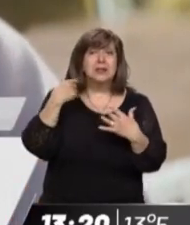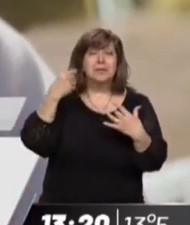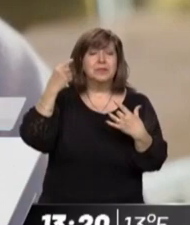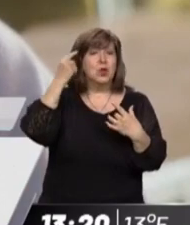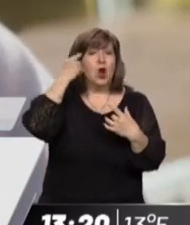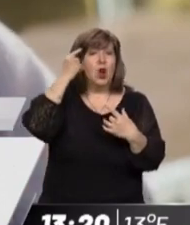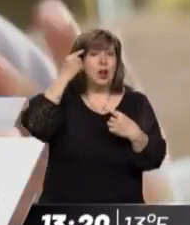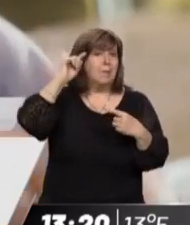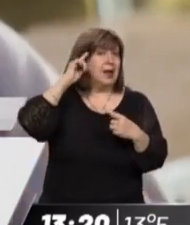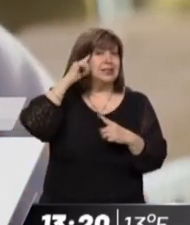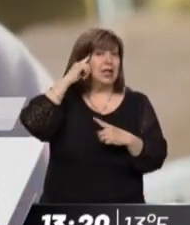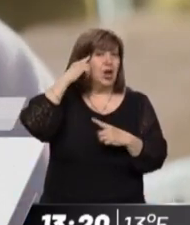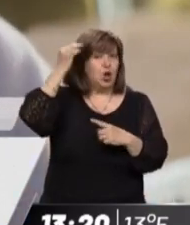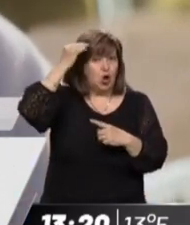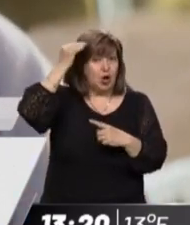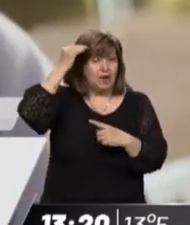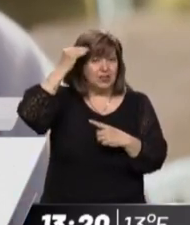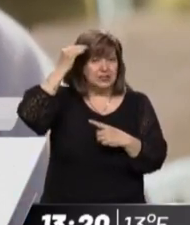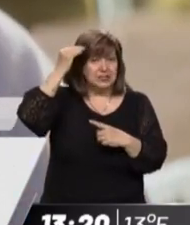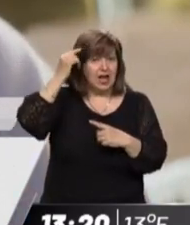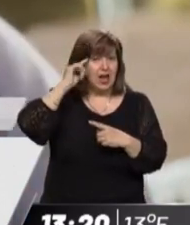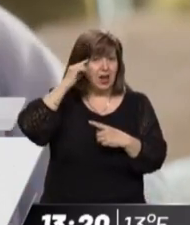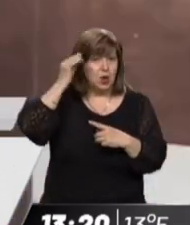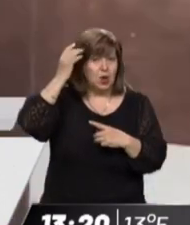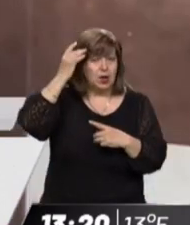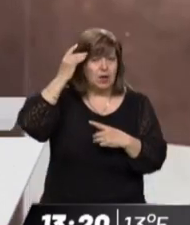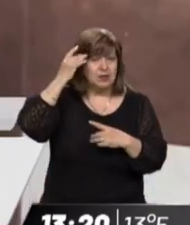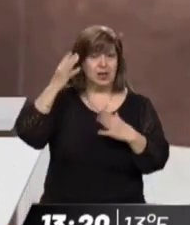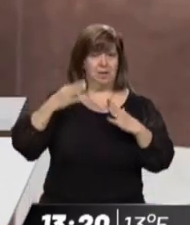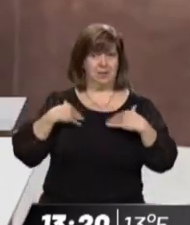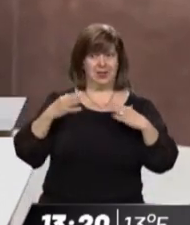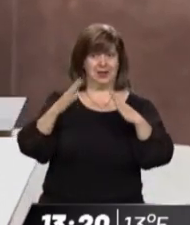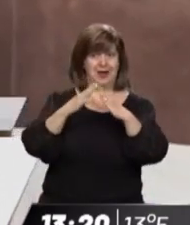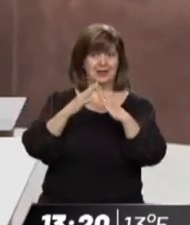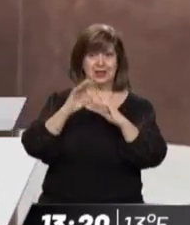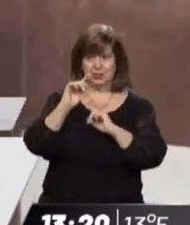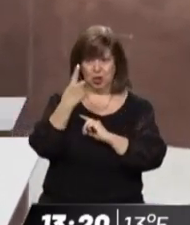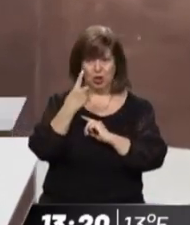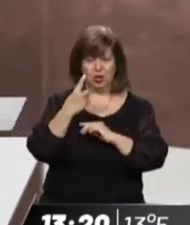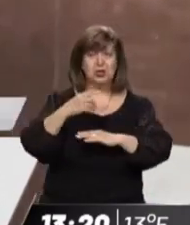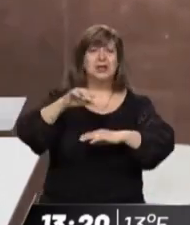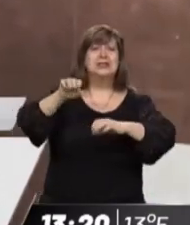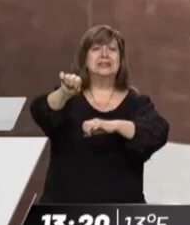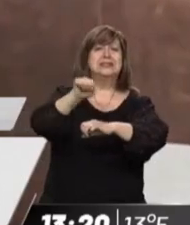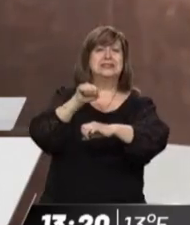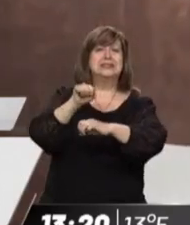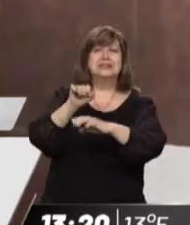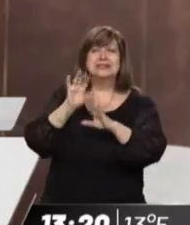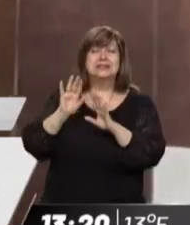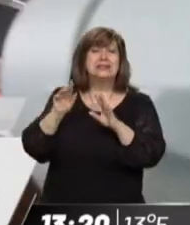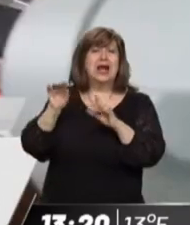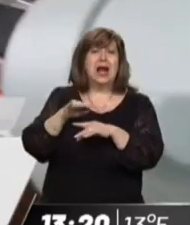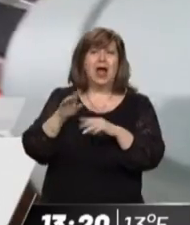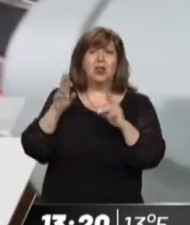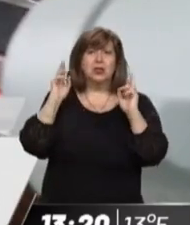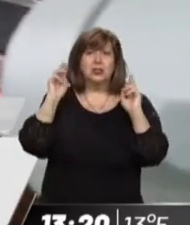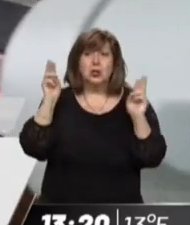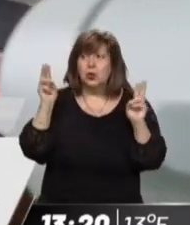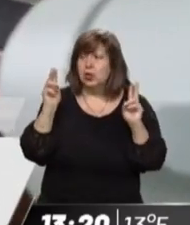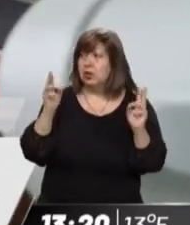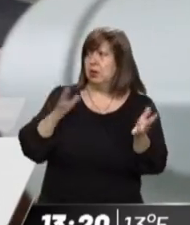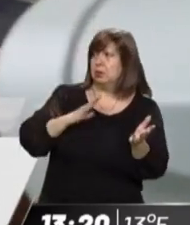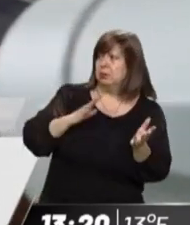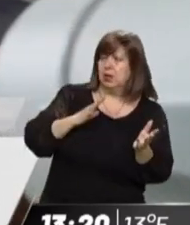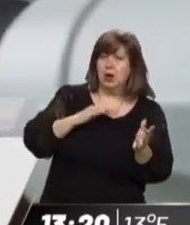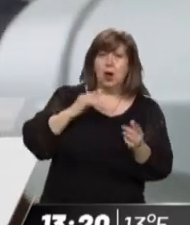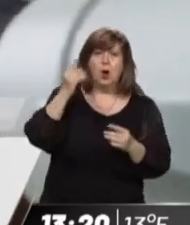una ventanita en un segundo piso, en mi departamento, viviendo solo. No estás esperando, escuchas ruidos, estás siempre